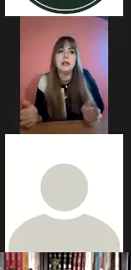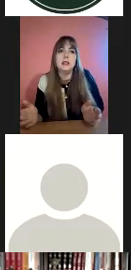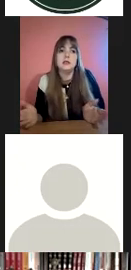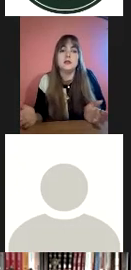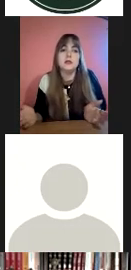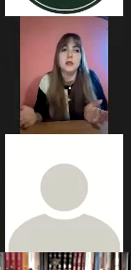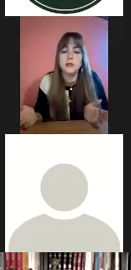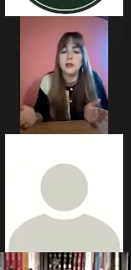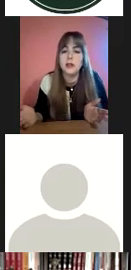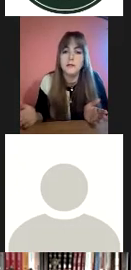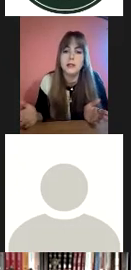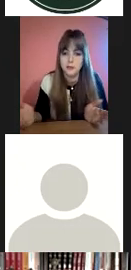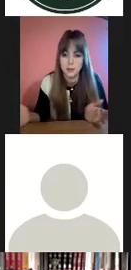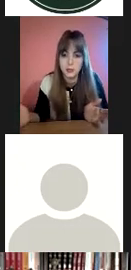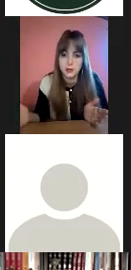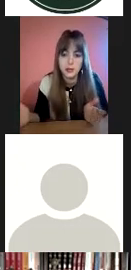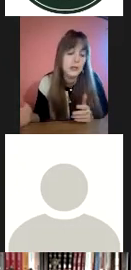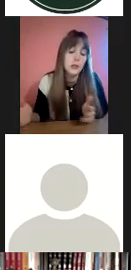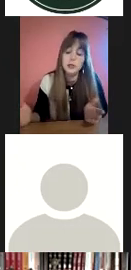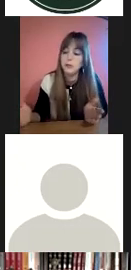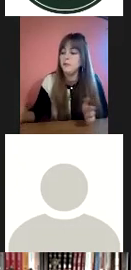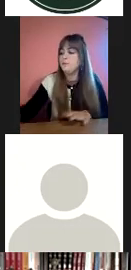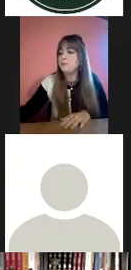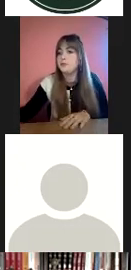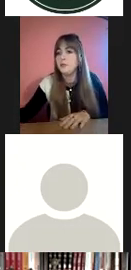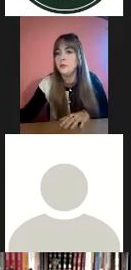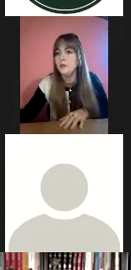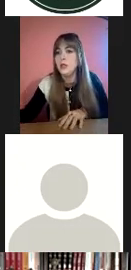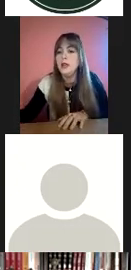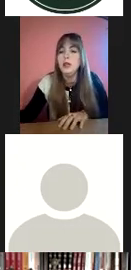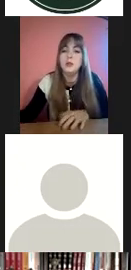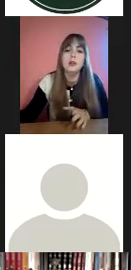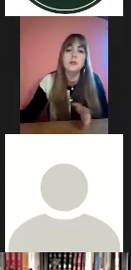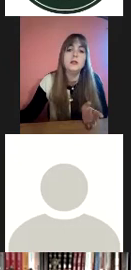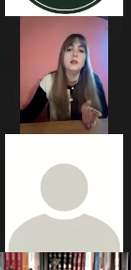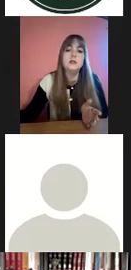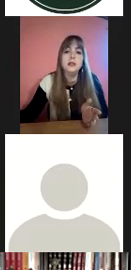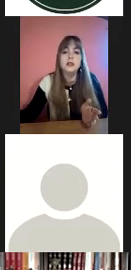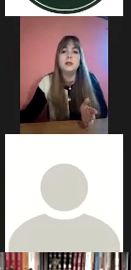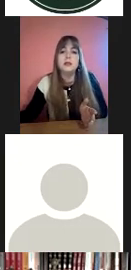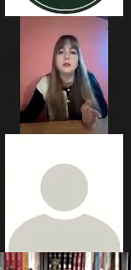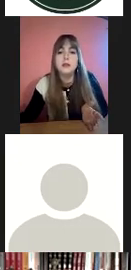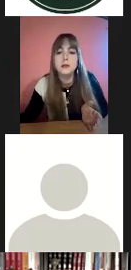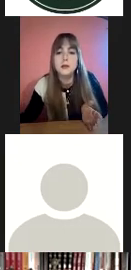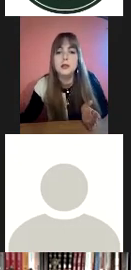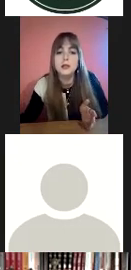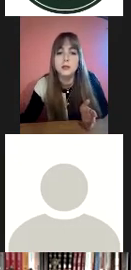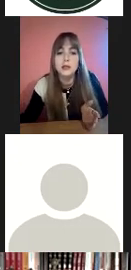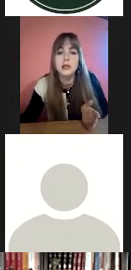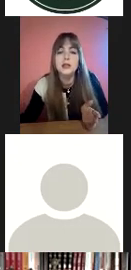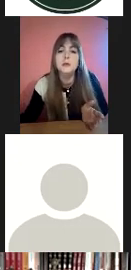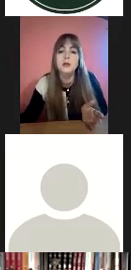la realidad es que eso sucede porque hay falta de información y de educación. Bueno, y multidisciplinario, participan